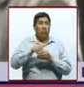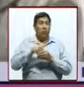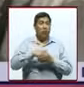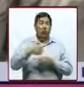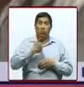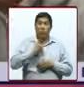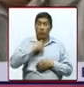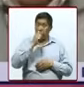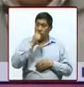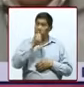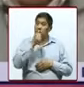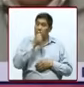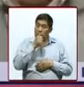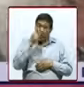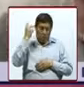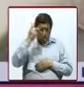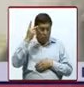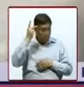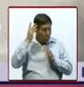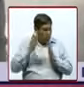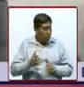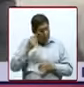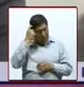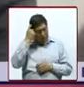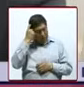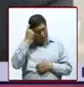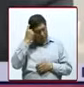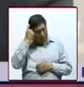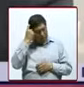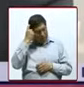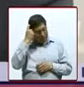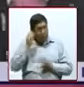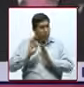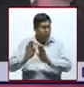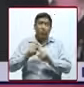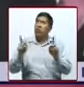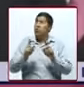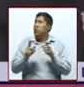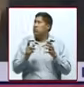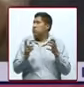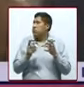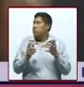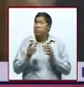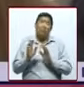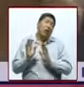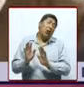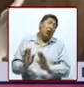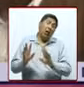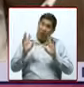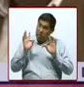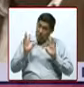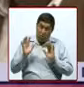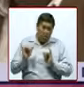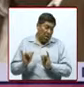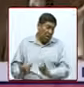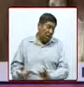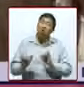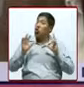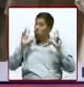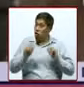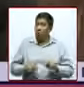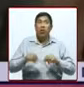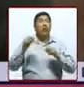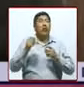primarias. A partir de ello, esto se ha logrado el consenso de las organizaciones políticas, pero eso no puede quedar ahí. Esto tiene que pasar a la